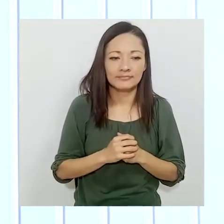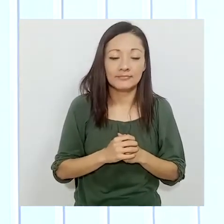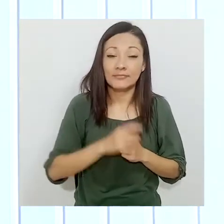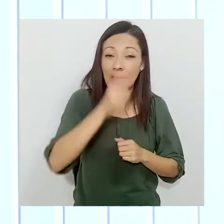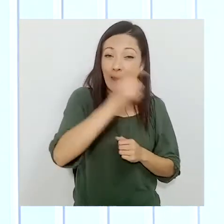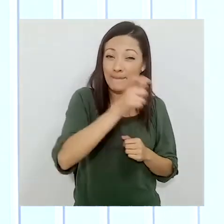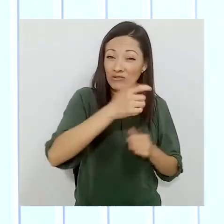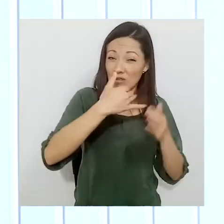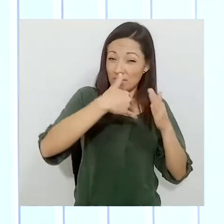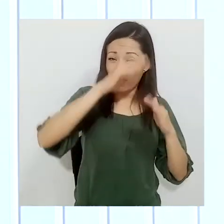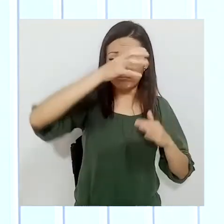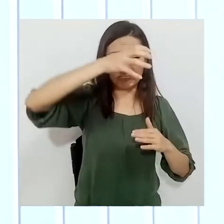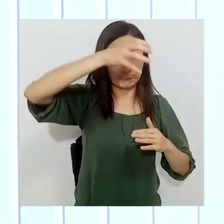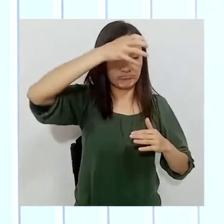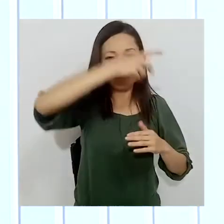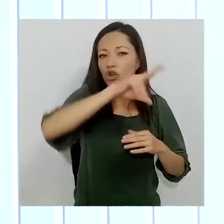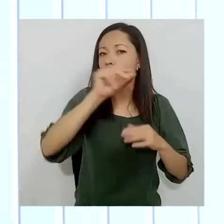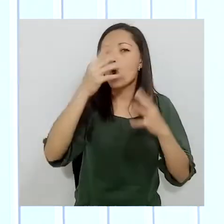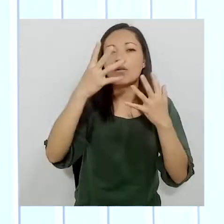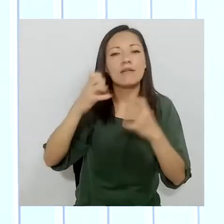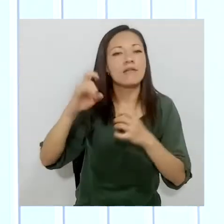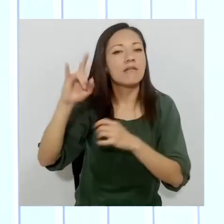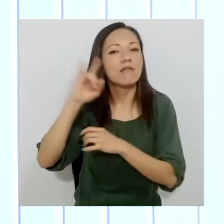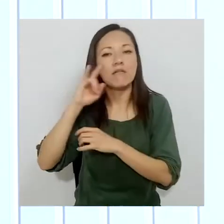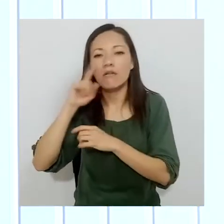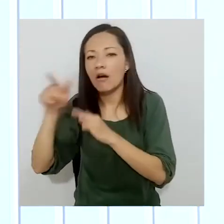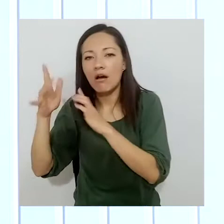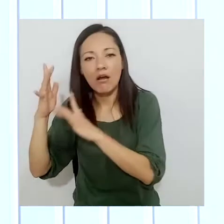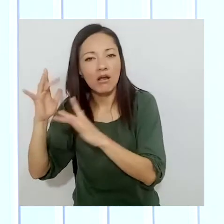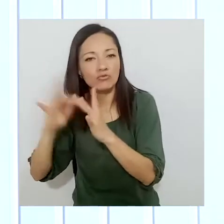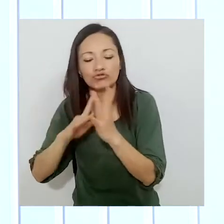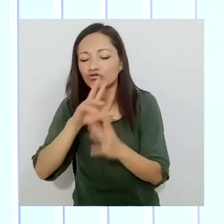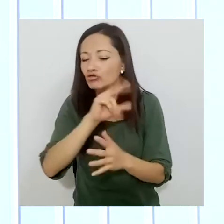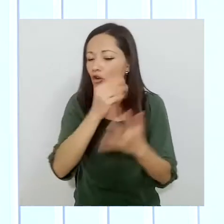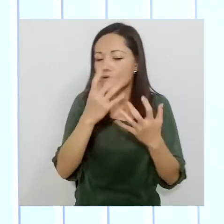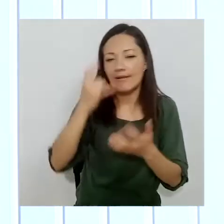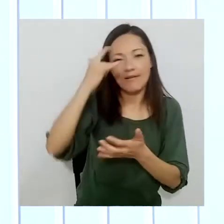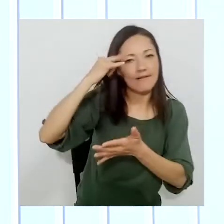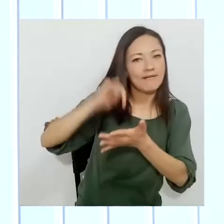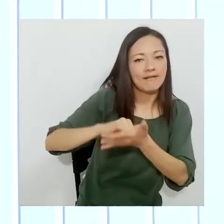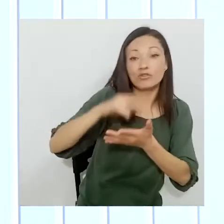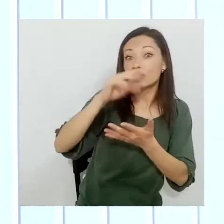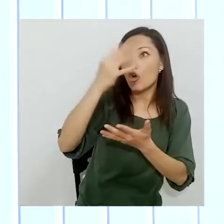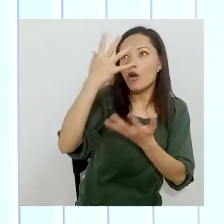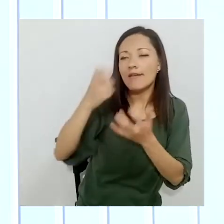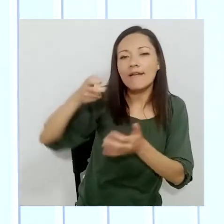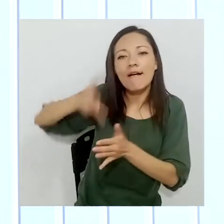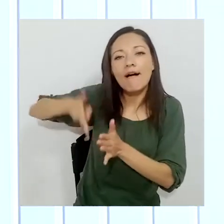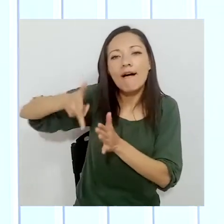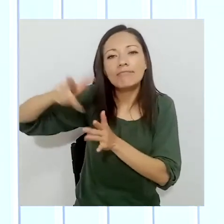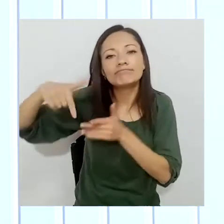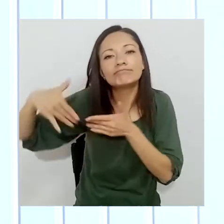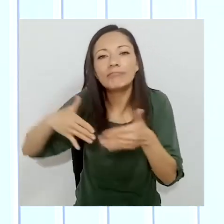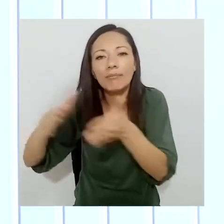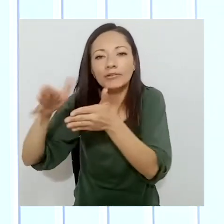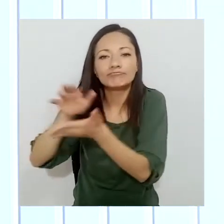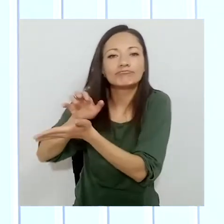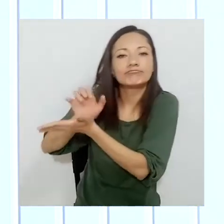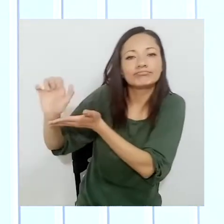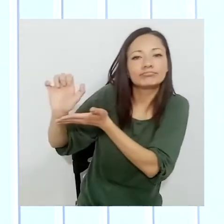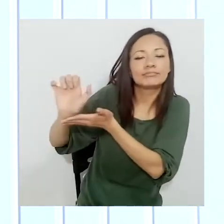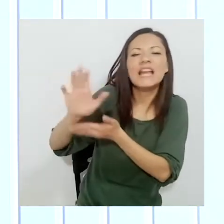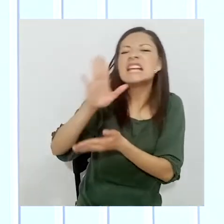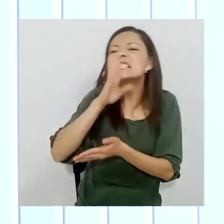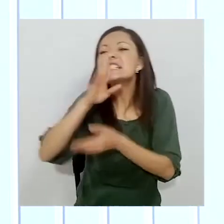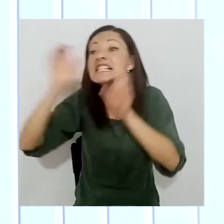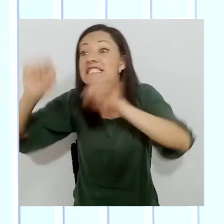capacitados no quisieron escuchar su voz. ¿Quiénes escucharon su voz? Los ladrones, las prostitutas, los desclasados, los que